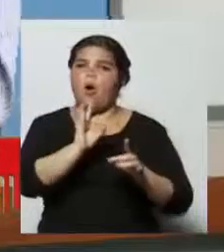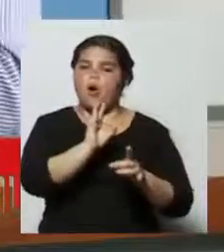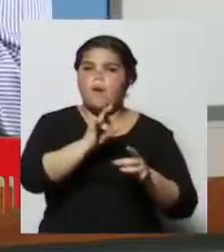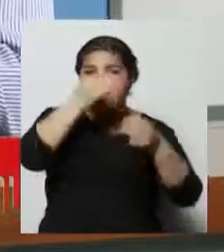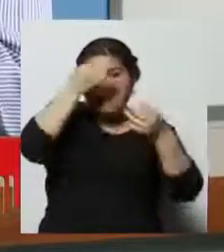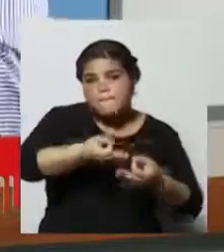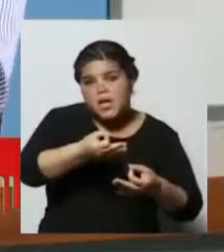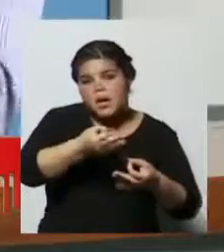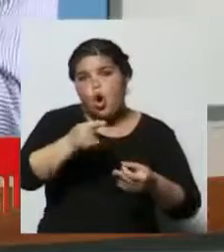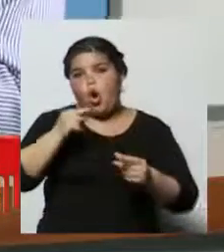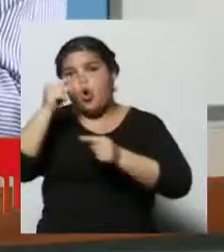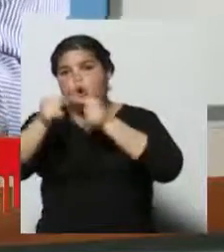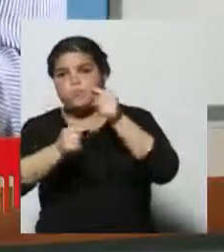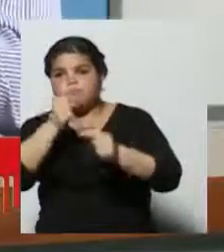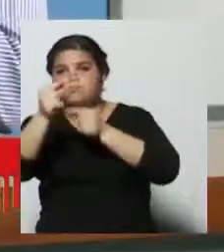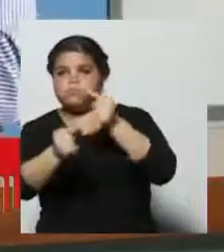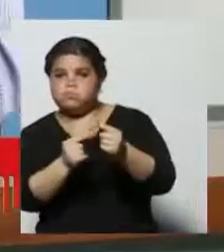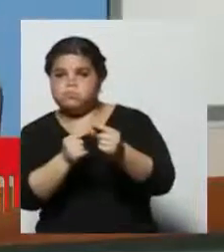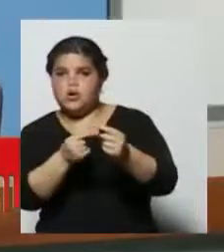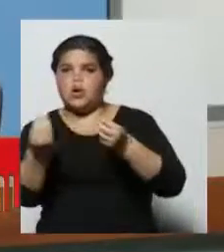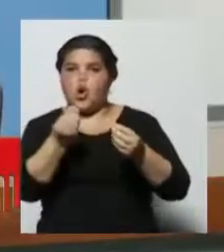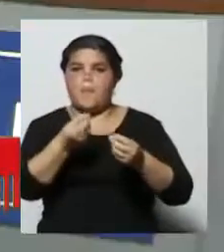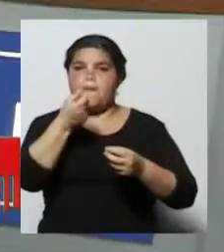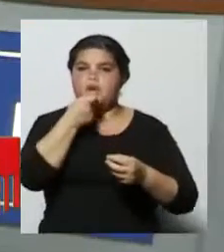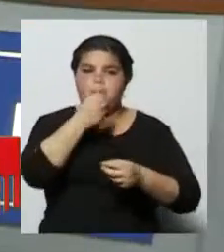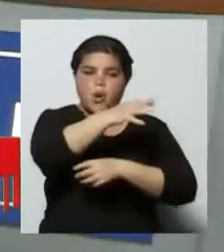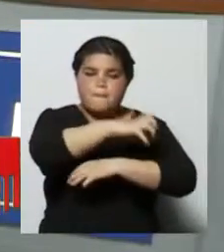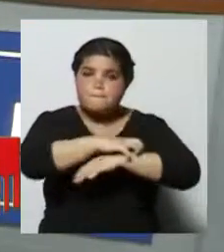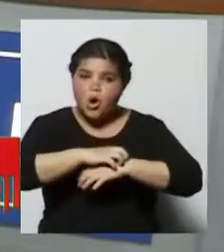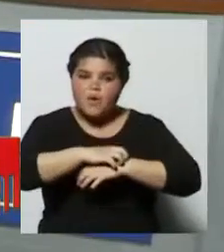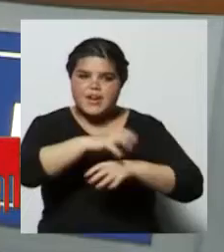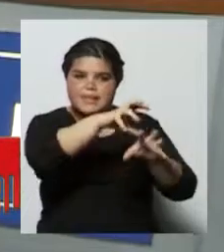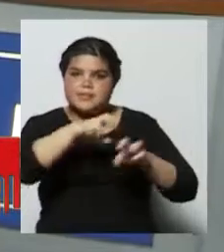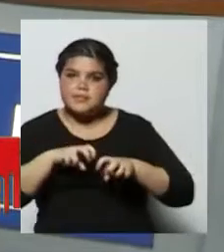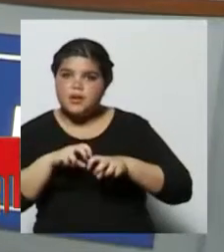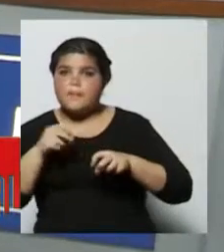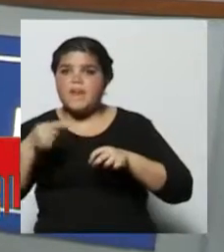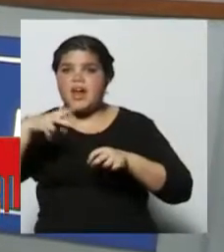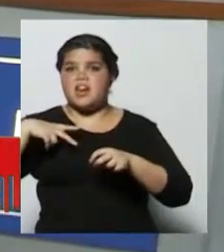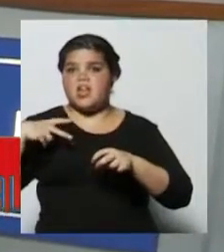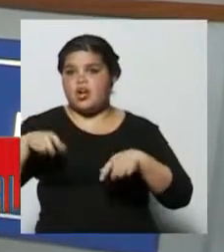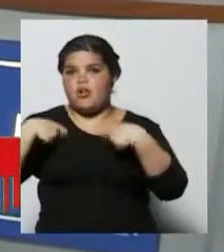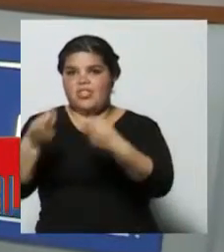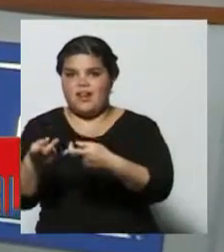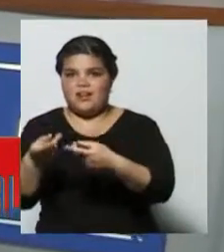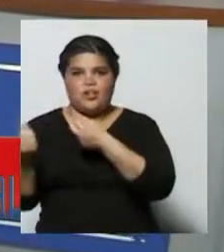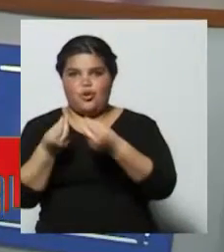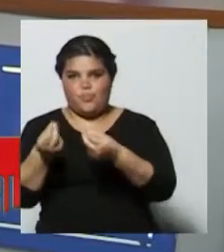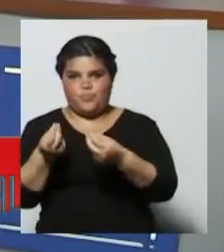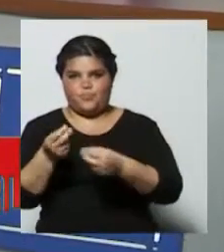sido más regresivo, más Hood Robin, ¿no? Si fue quitarle más un poco a los pobres para darle a los ricos. Claro. Y lo que sí bien